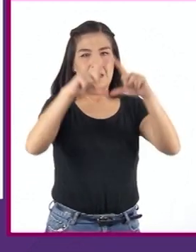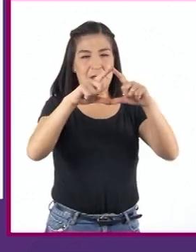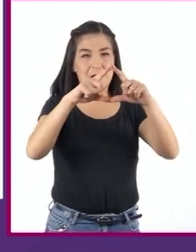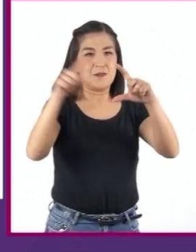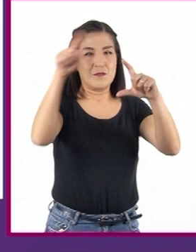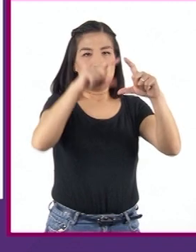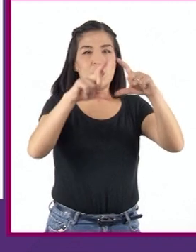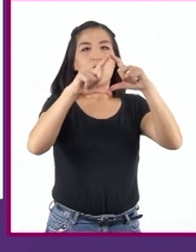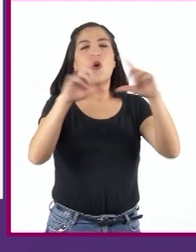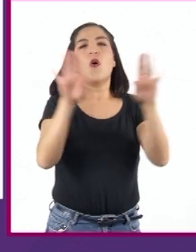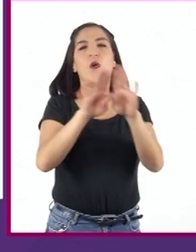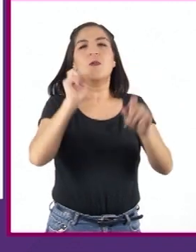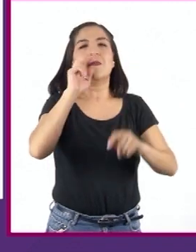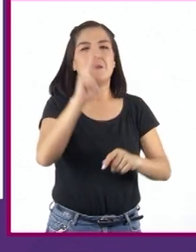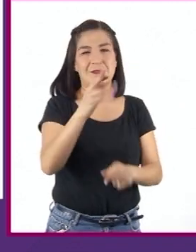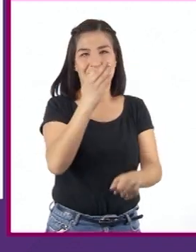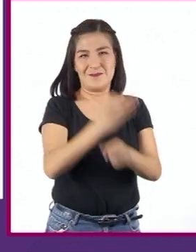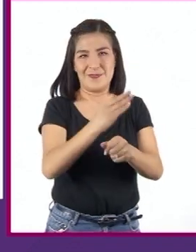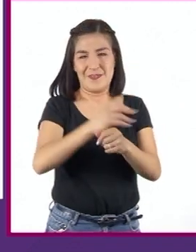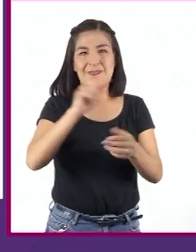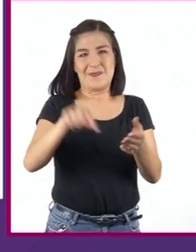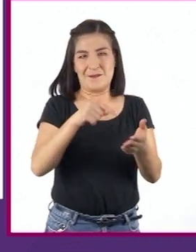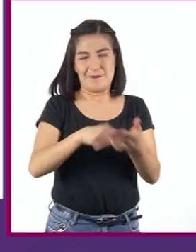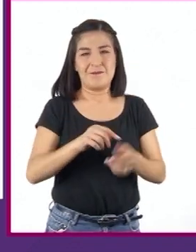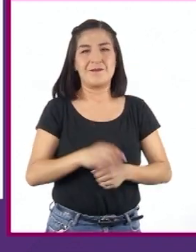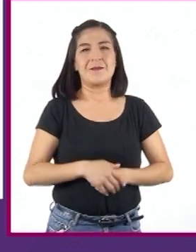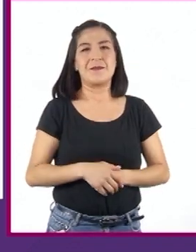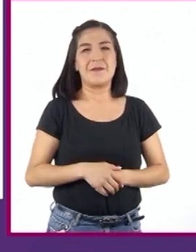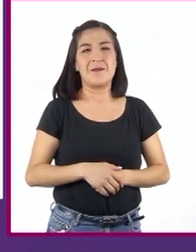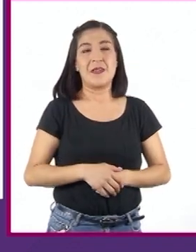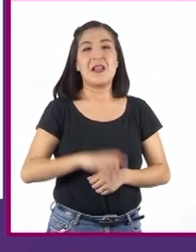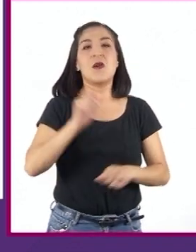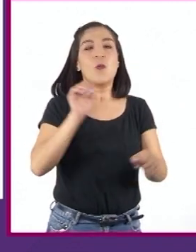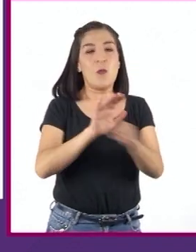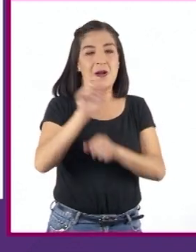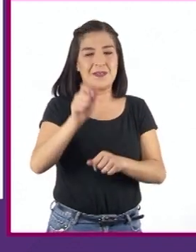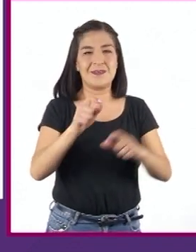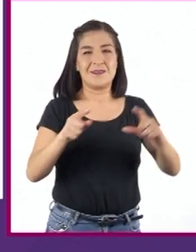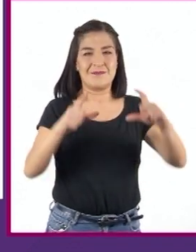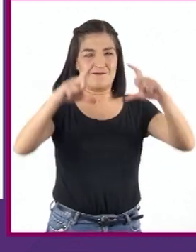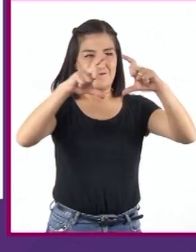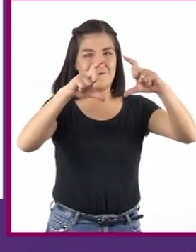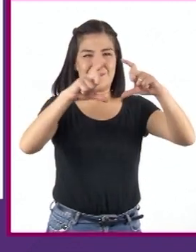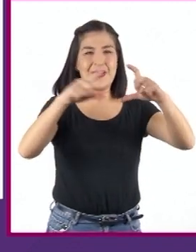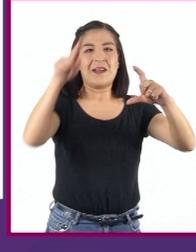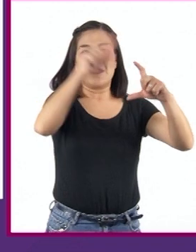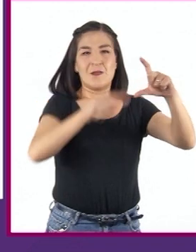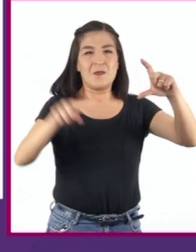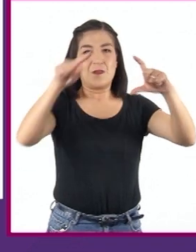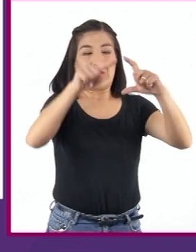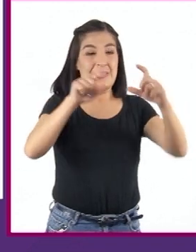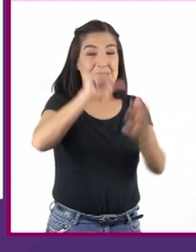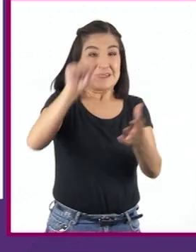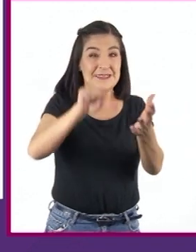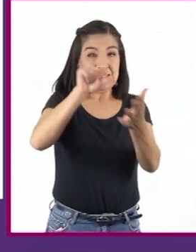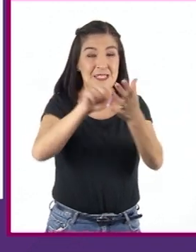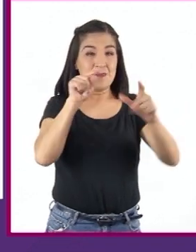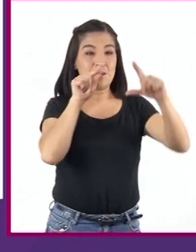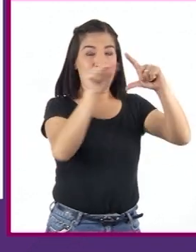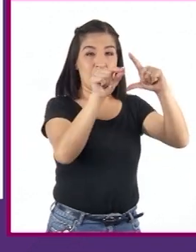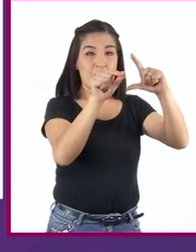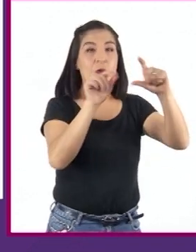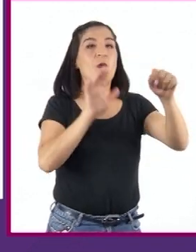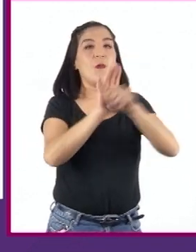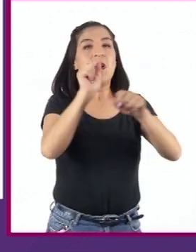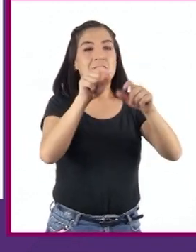vértices están sobre ésta. El radio es un segmento que va desde el centro a cualquier punto